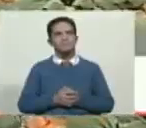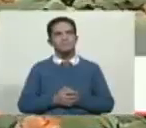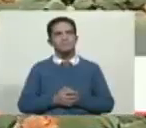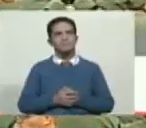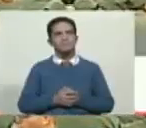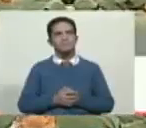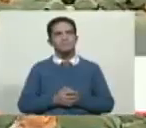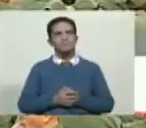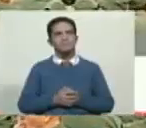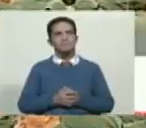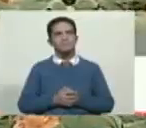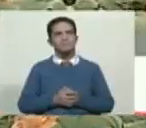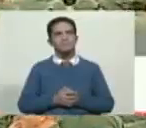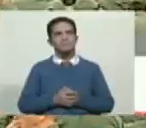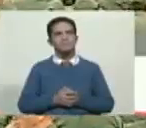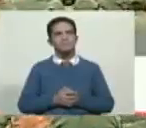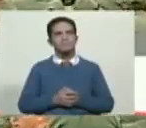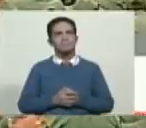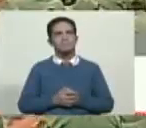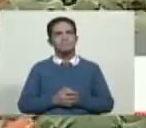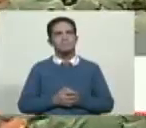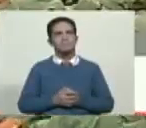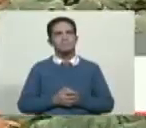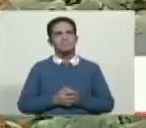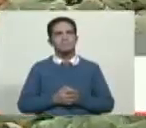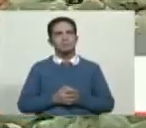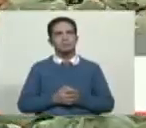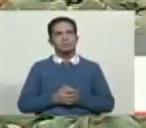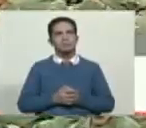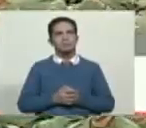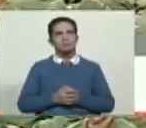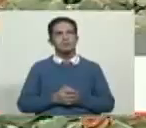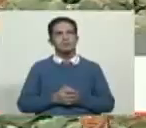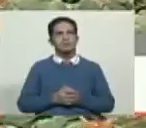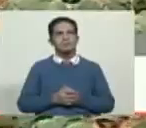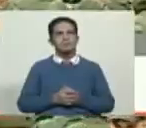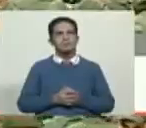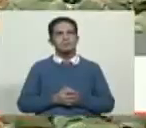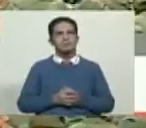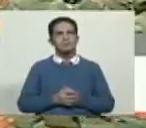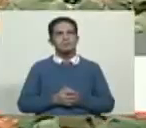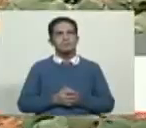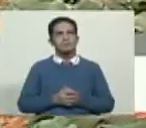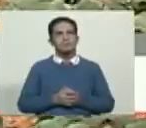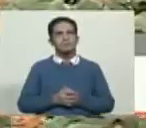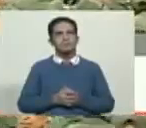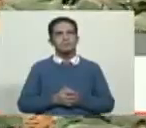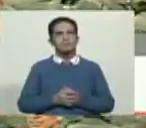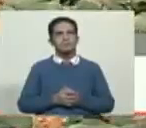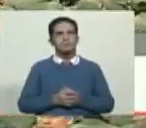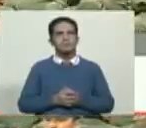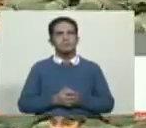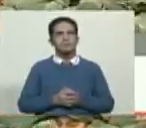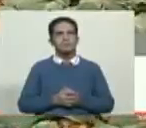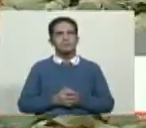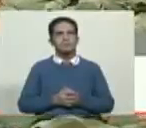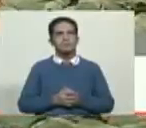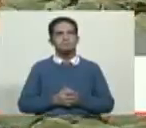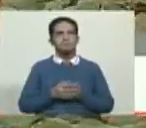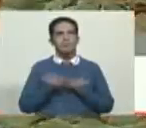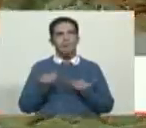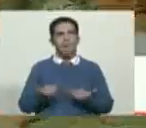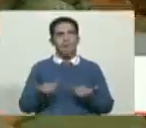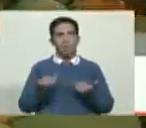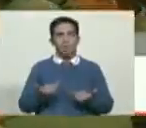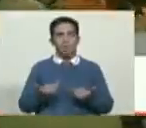con el personal acantonado de la Redi Capital. Se disponen en este preciso